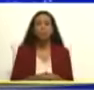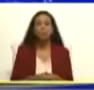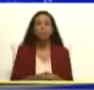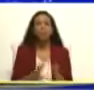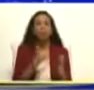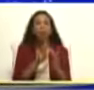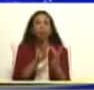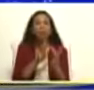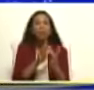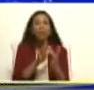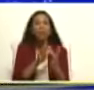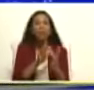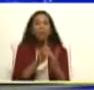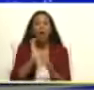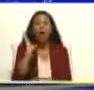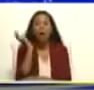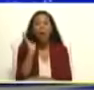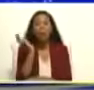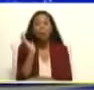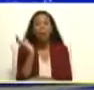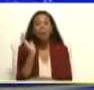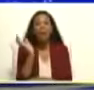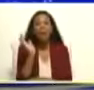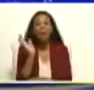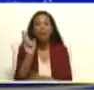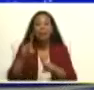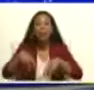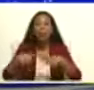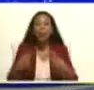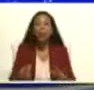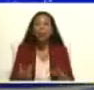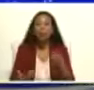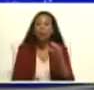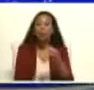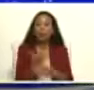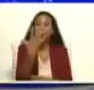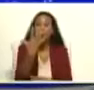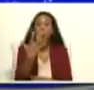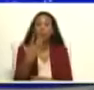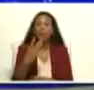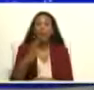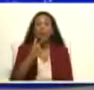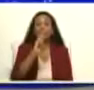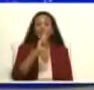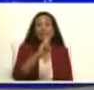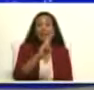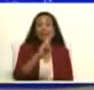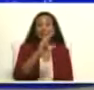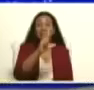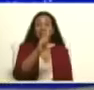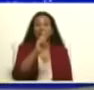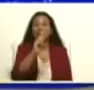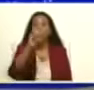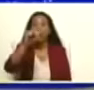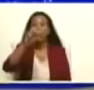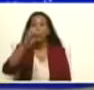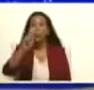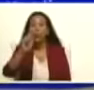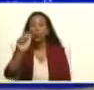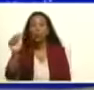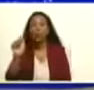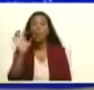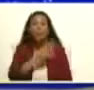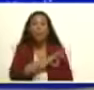paso al Congreso de la Nueva Época 3R.net. Poderoso Congreso de